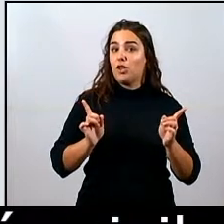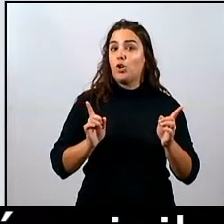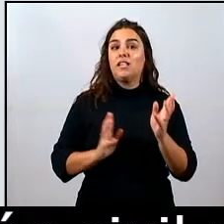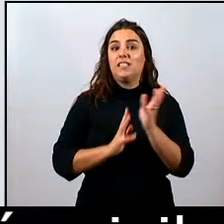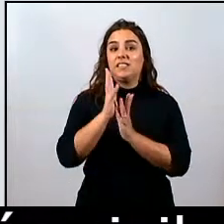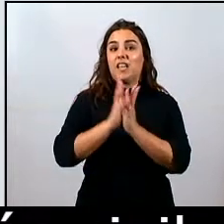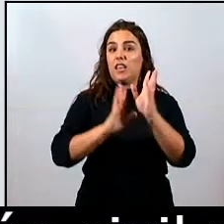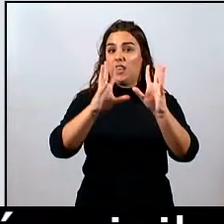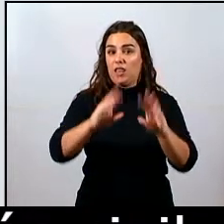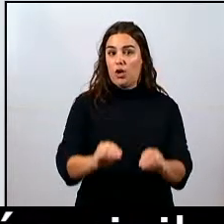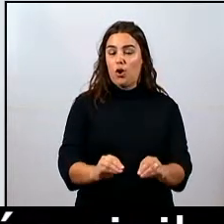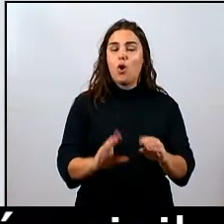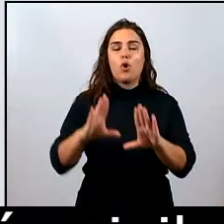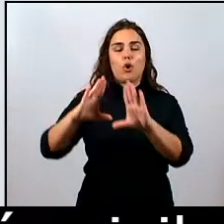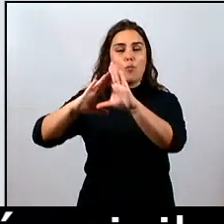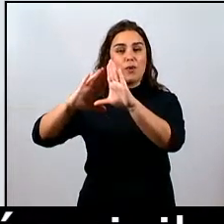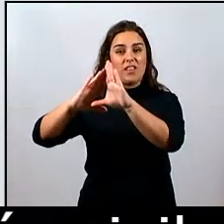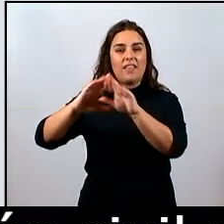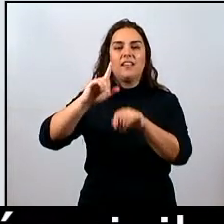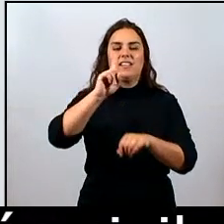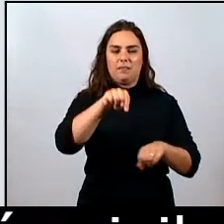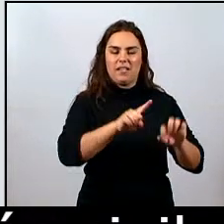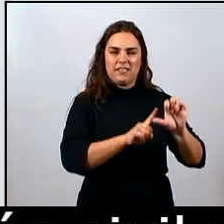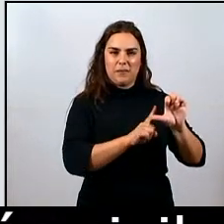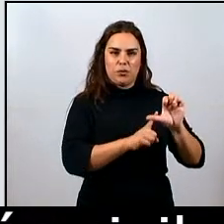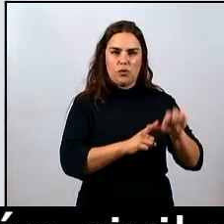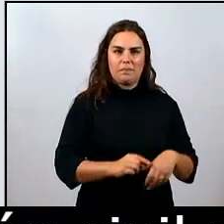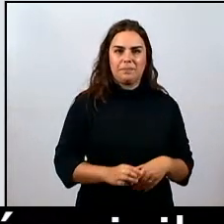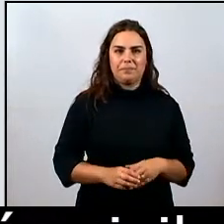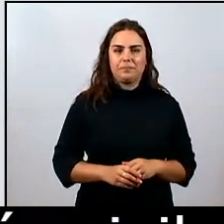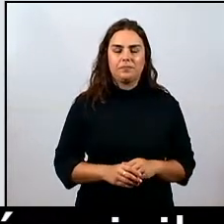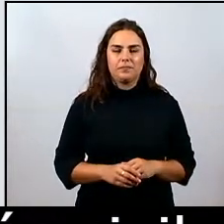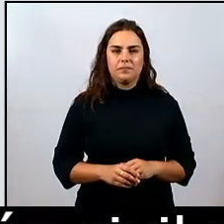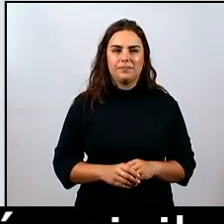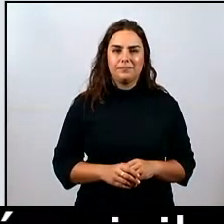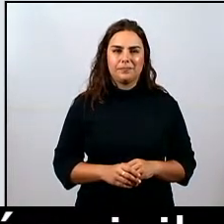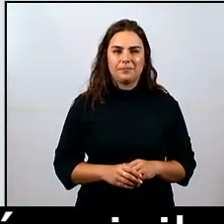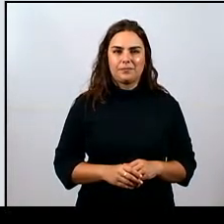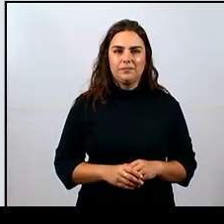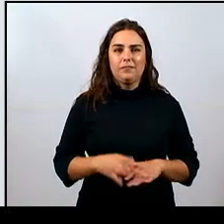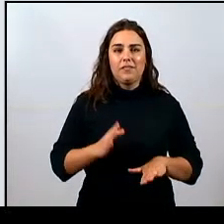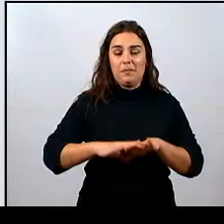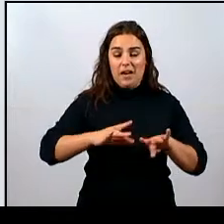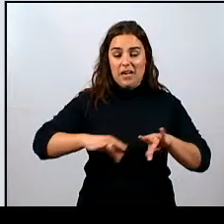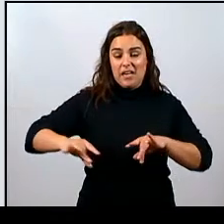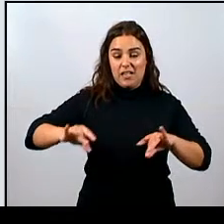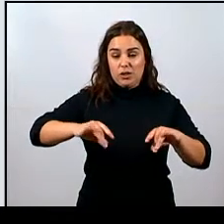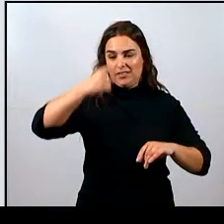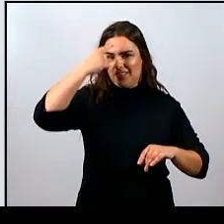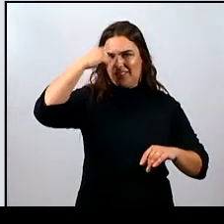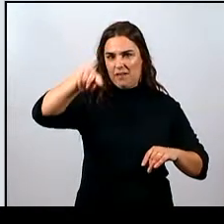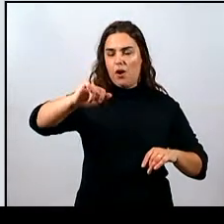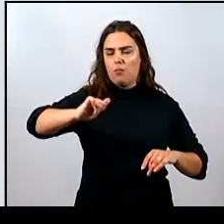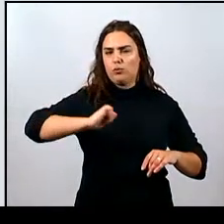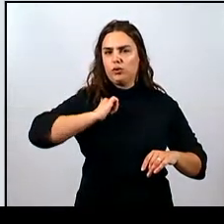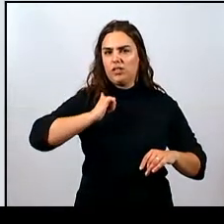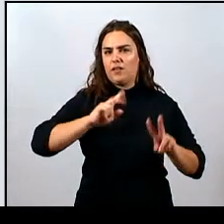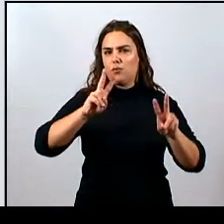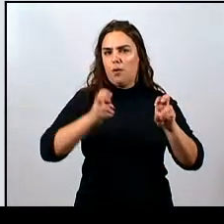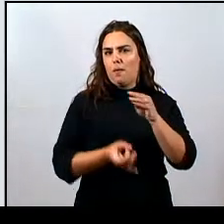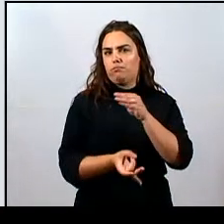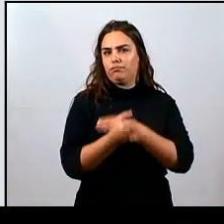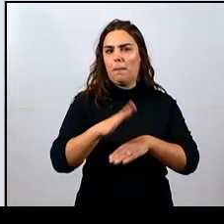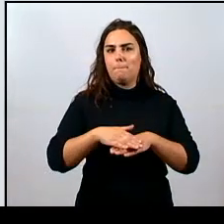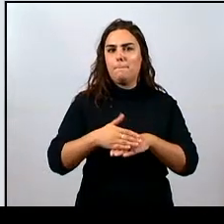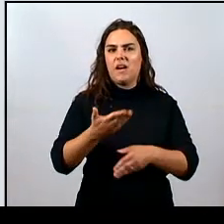incendios forestales de la Comunidad de Madrid y de Extremadura. Para nuestra región se abren también nuevas oportunidades al colaborar en el